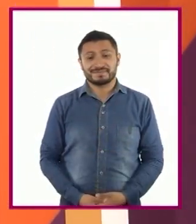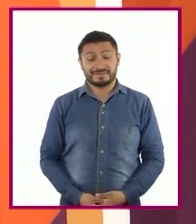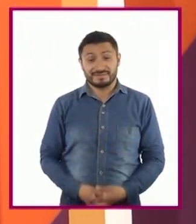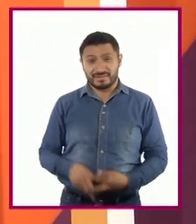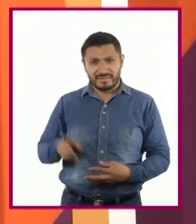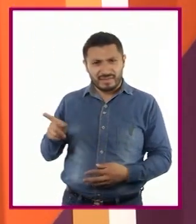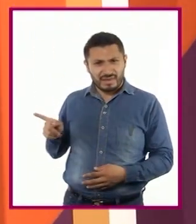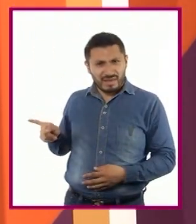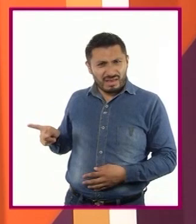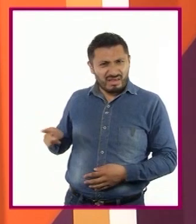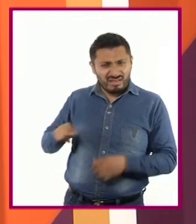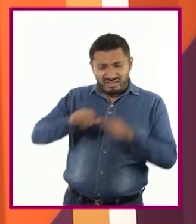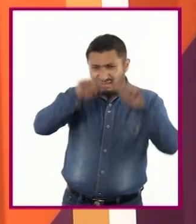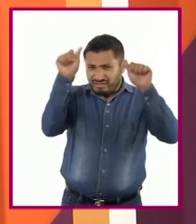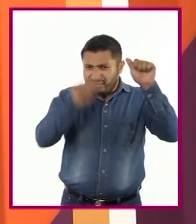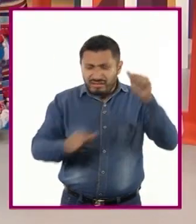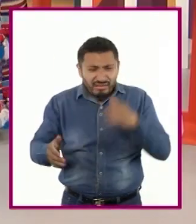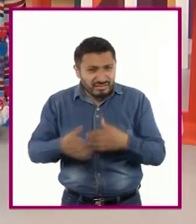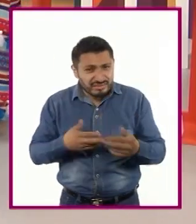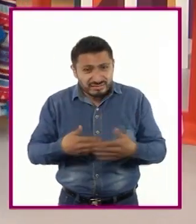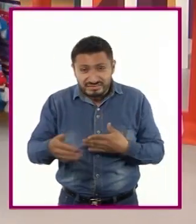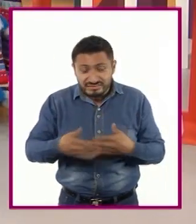¿Esto es arte contemporáneo?